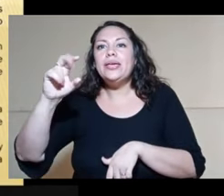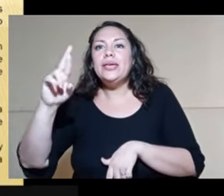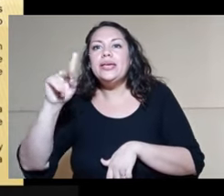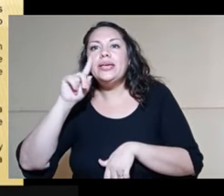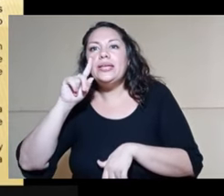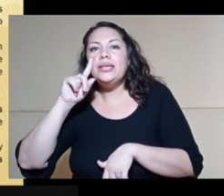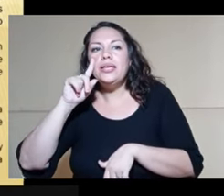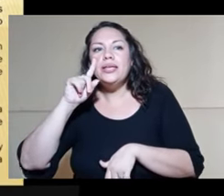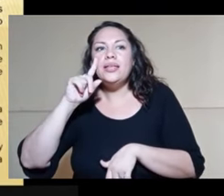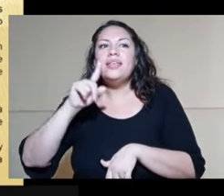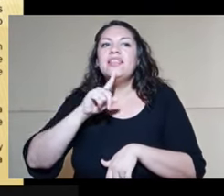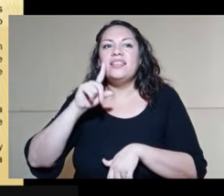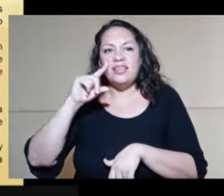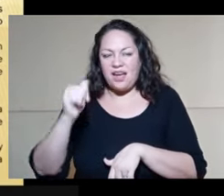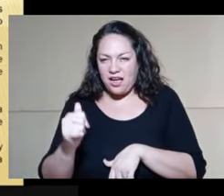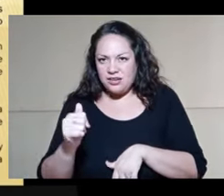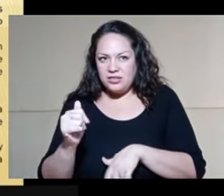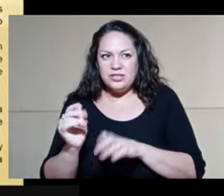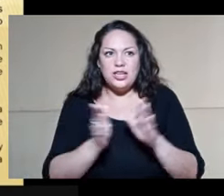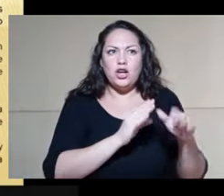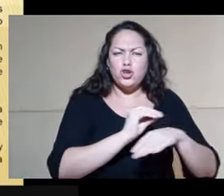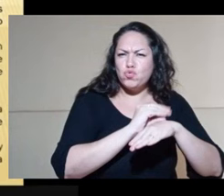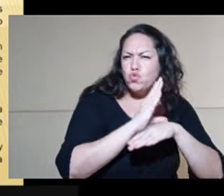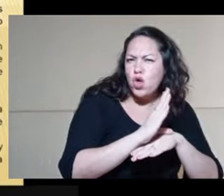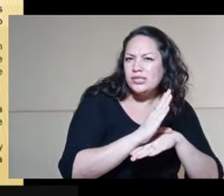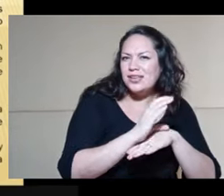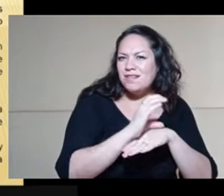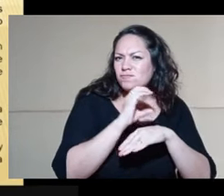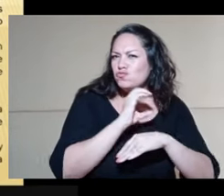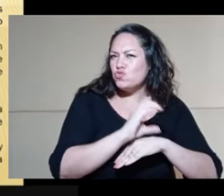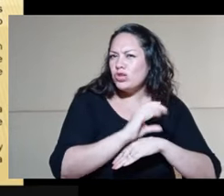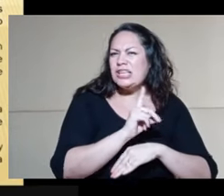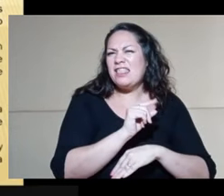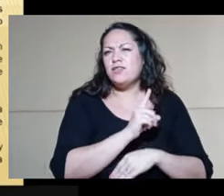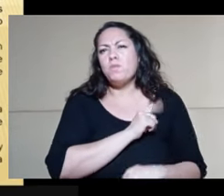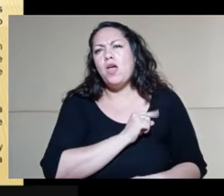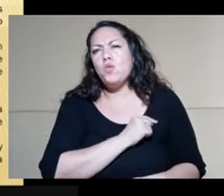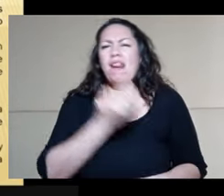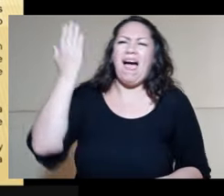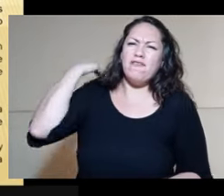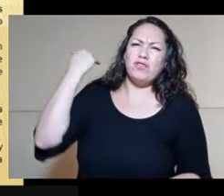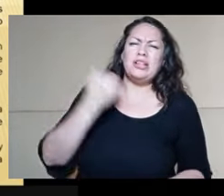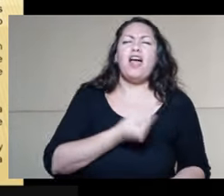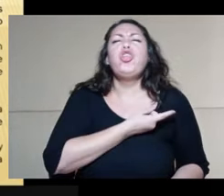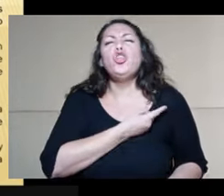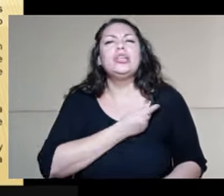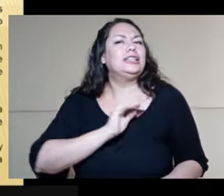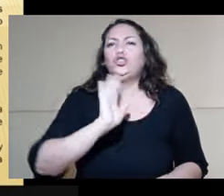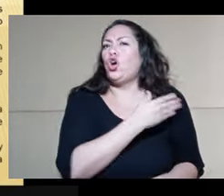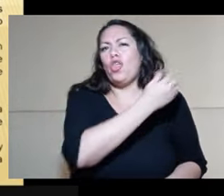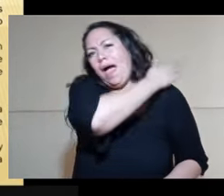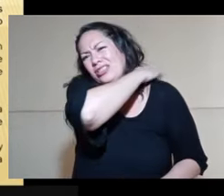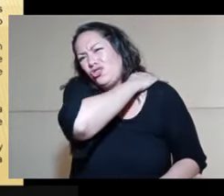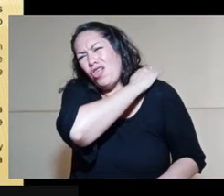epicrítica. En cambio, la protopática, como les digo, es gruesa. No puedo discriminar bien dónde es. ¿Ah? Me duele la espalda, y me